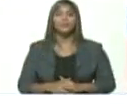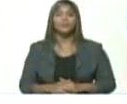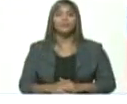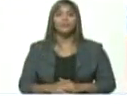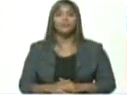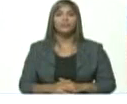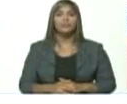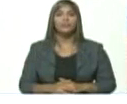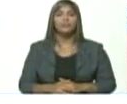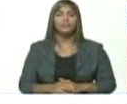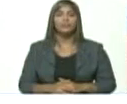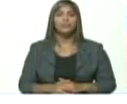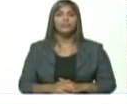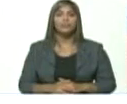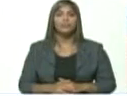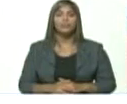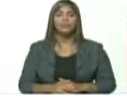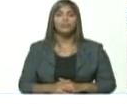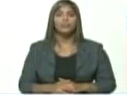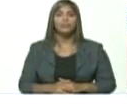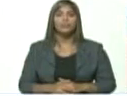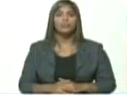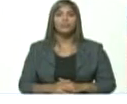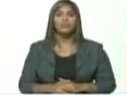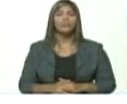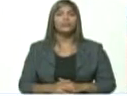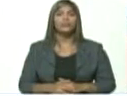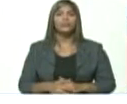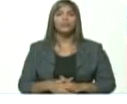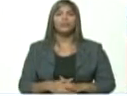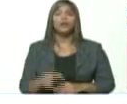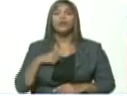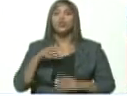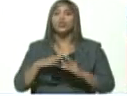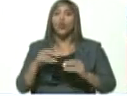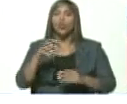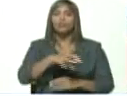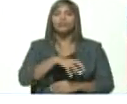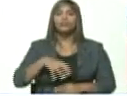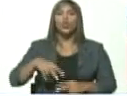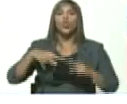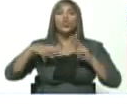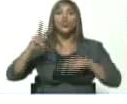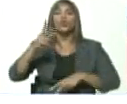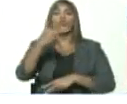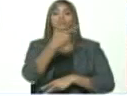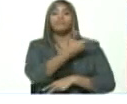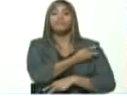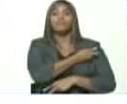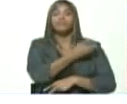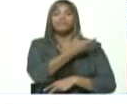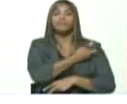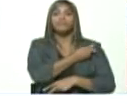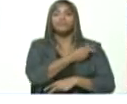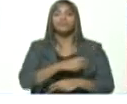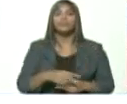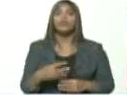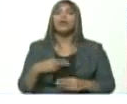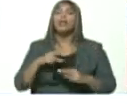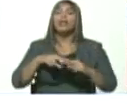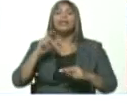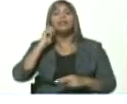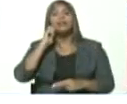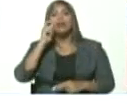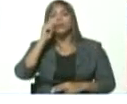que recorren todas las Américas. Son 12 vacunas que se le están poniendo a los niños y